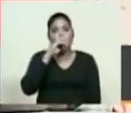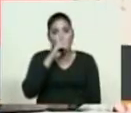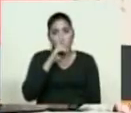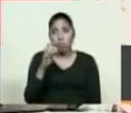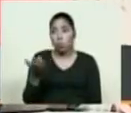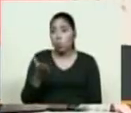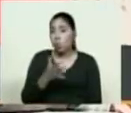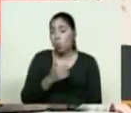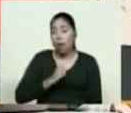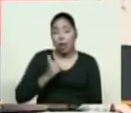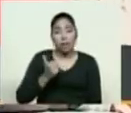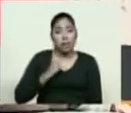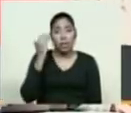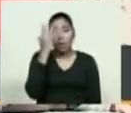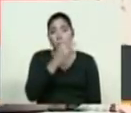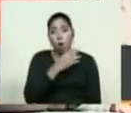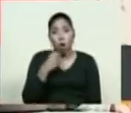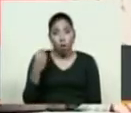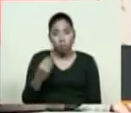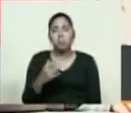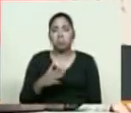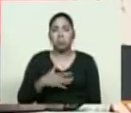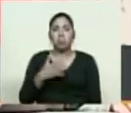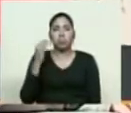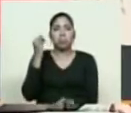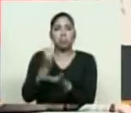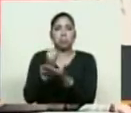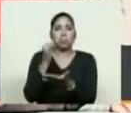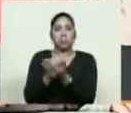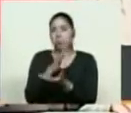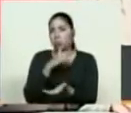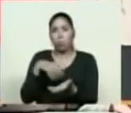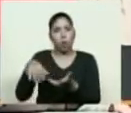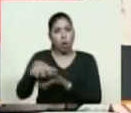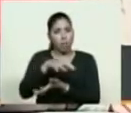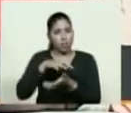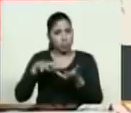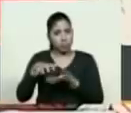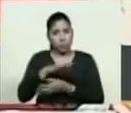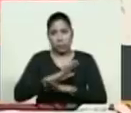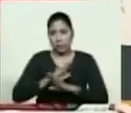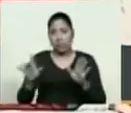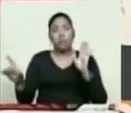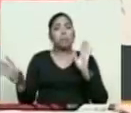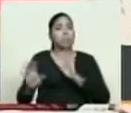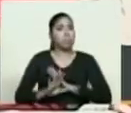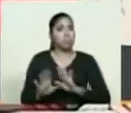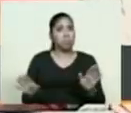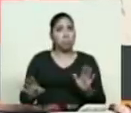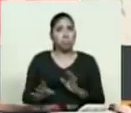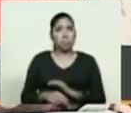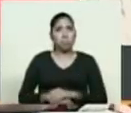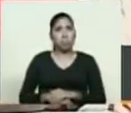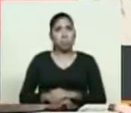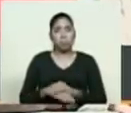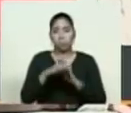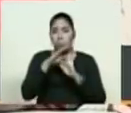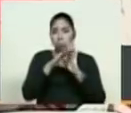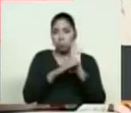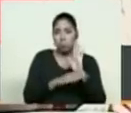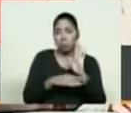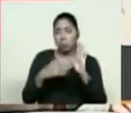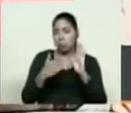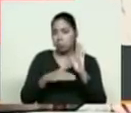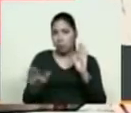joven mayor de 15 años puede inscribirse sin ningún tipo de problema. Así está establecido en nuestros estatutos